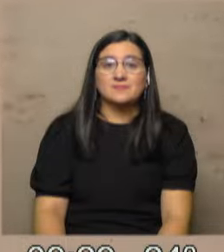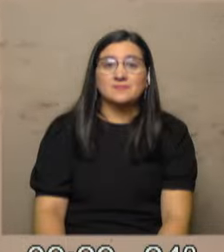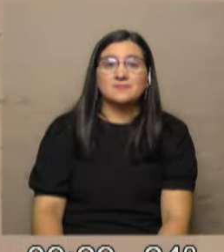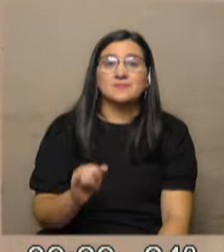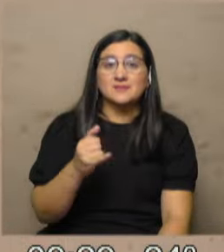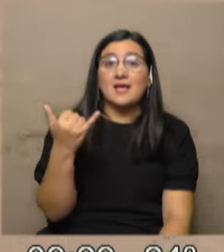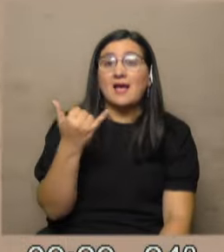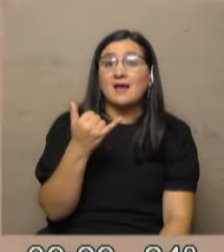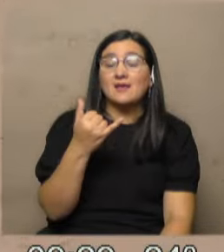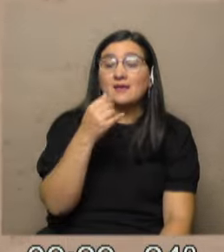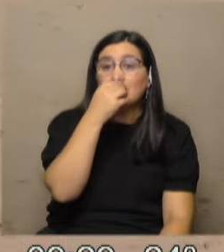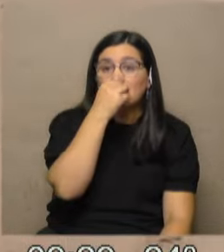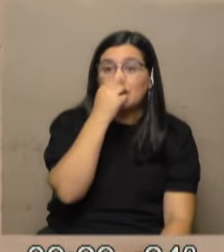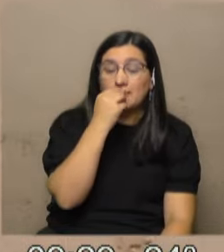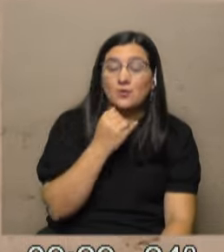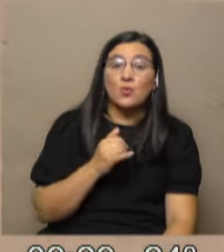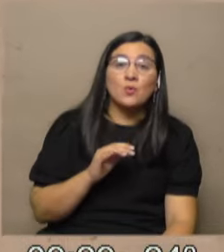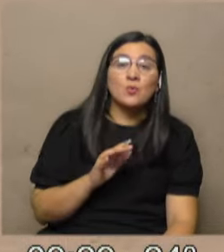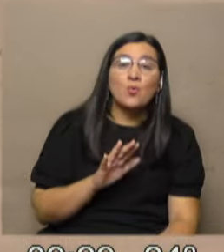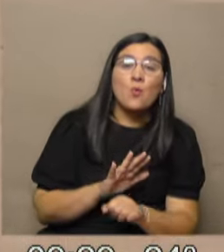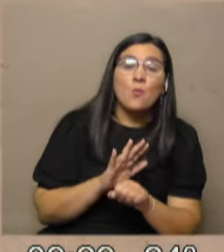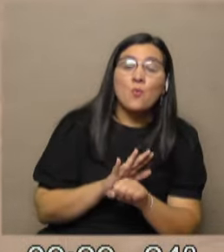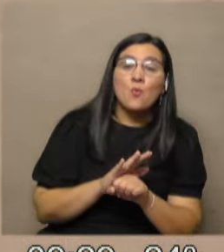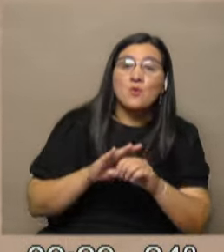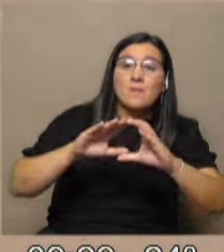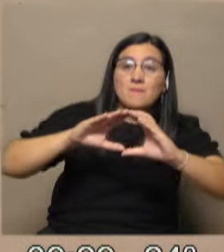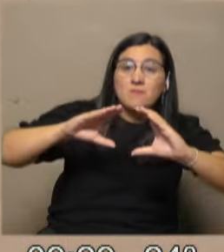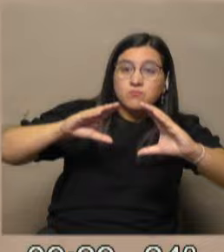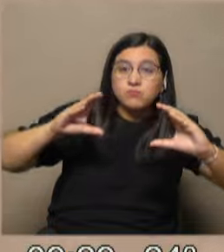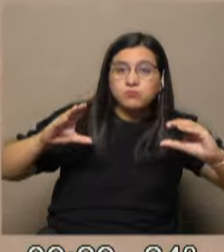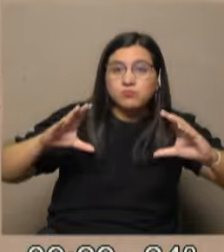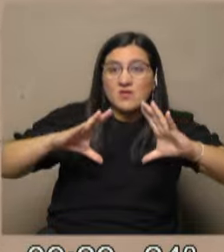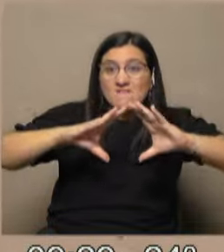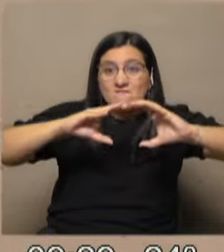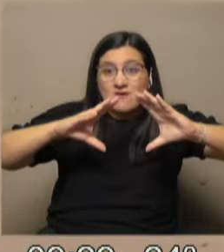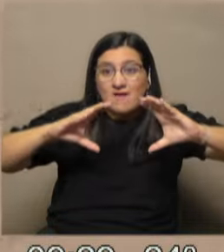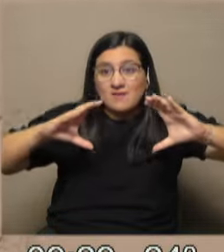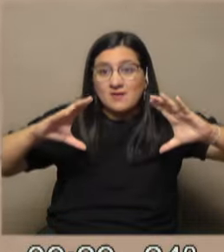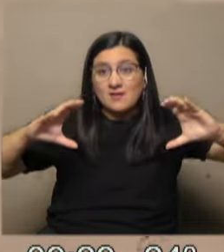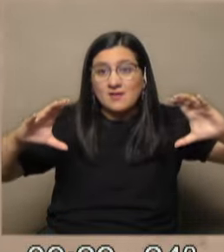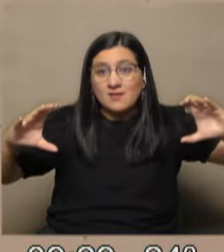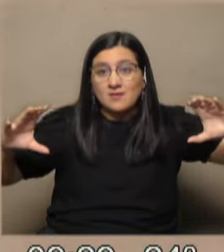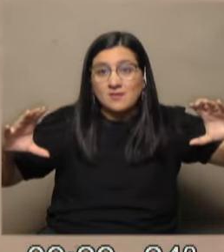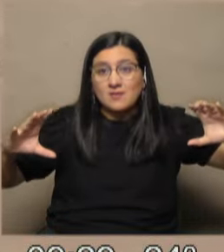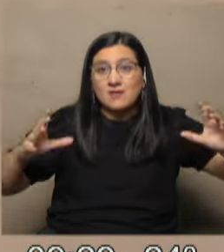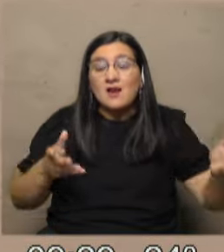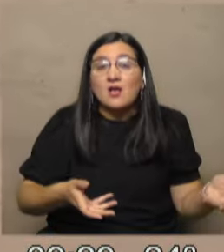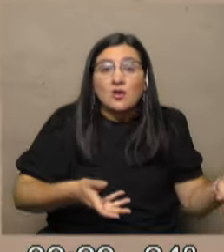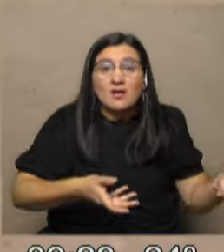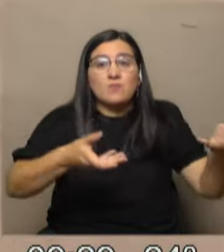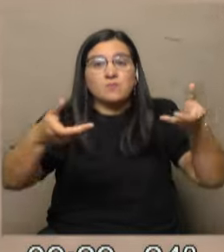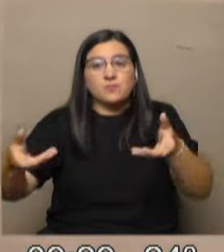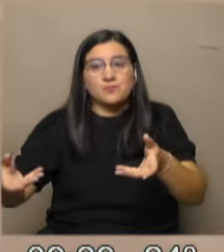Claro, ahí tenemos como una especie, si se quiere, de plataforma inflable que me imagino que la correrán para aquí cerca